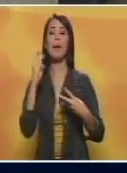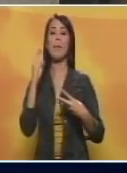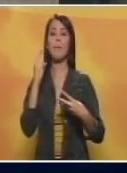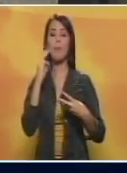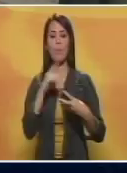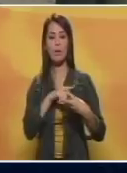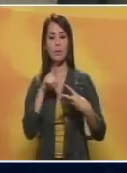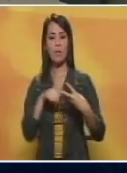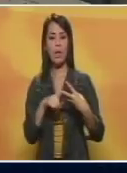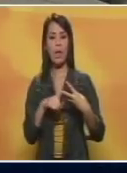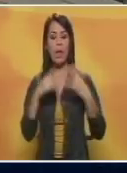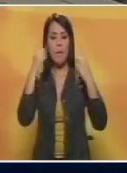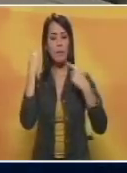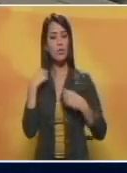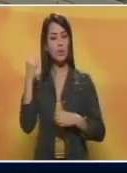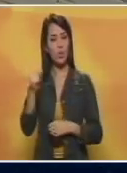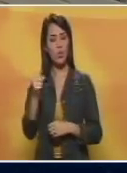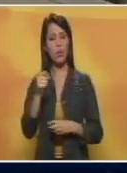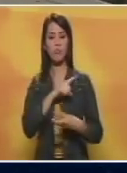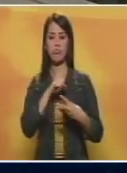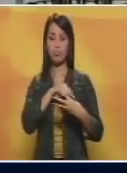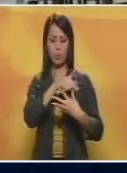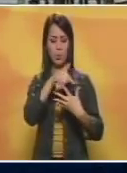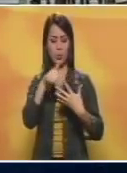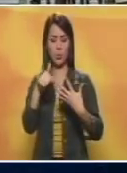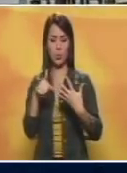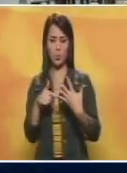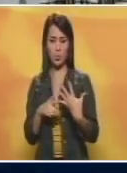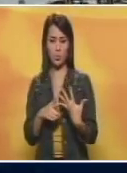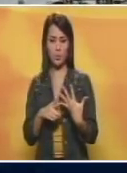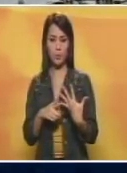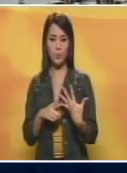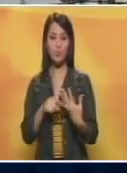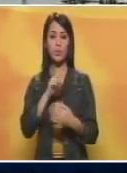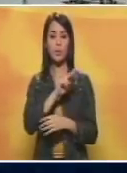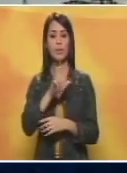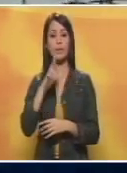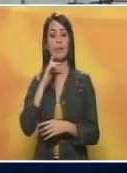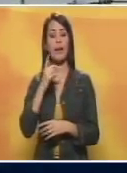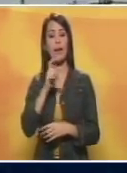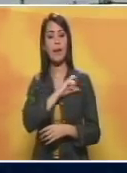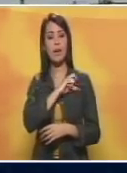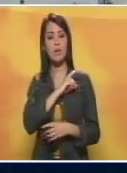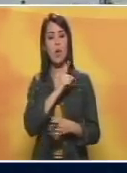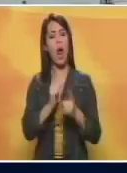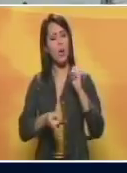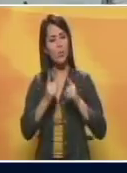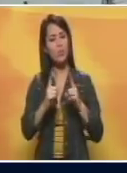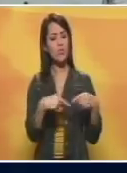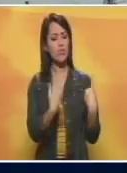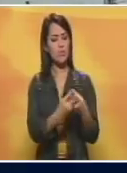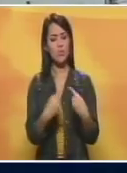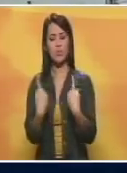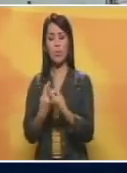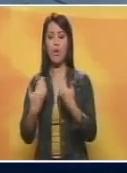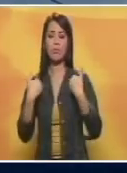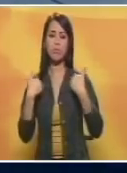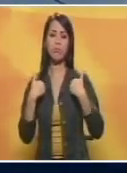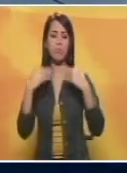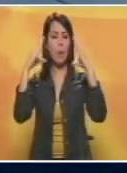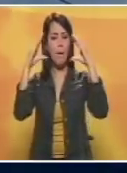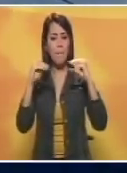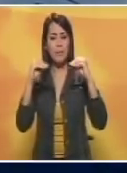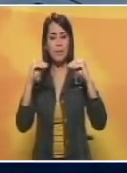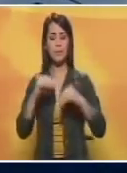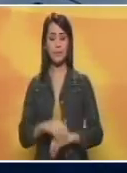manicomio la pastora lee dice los frailes altagracia y el 23 de enero fueron algunos de los sectores afectados otra falla en la subestación